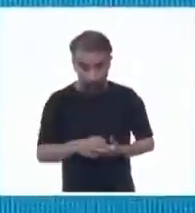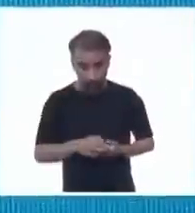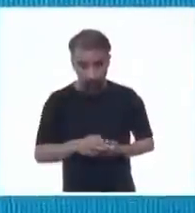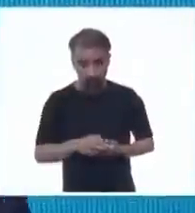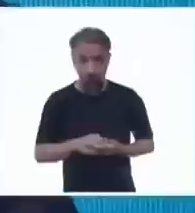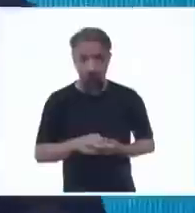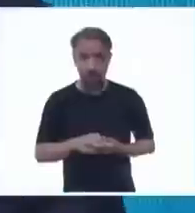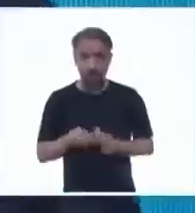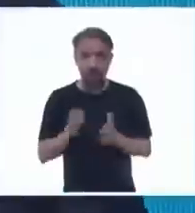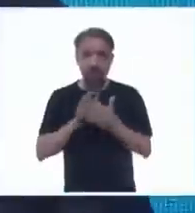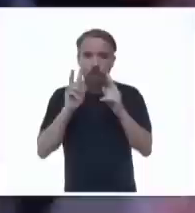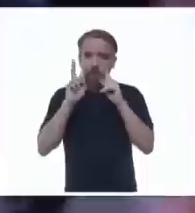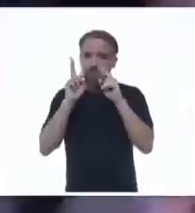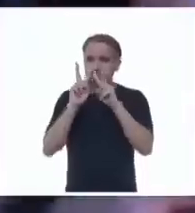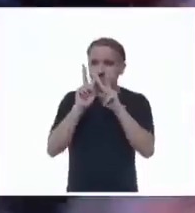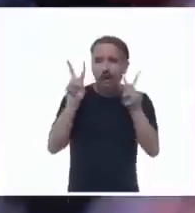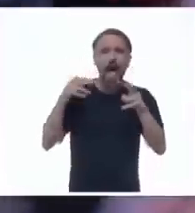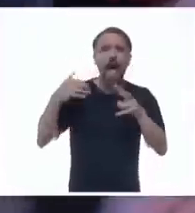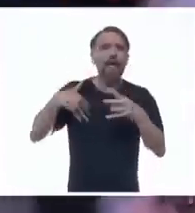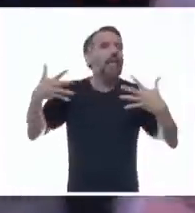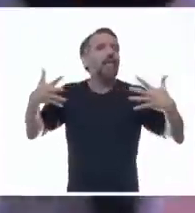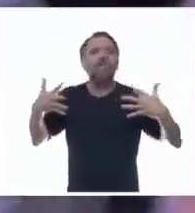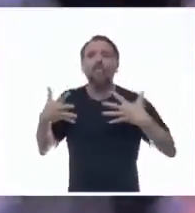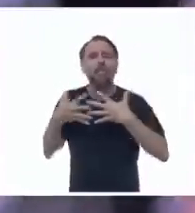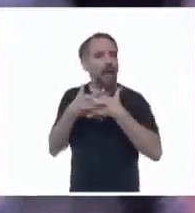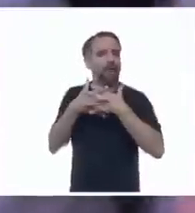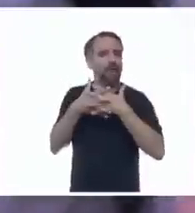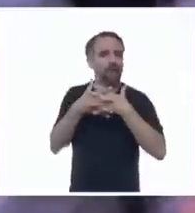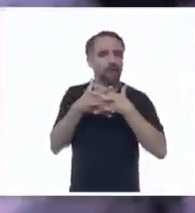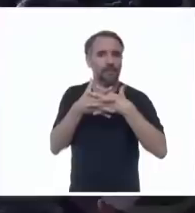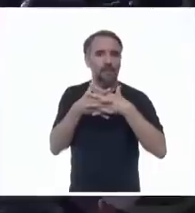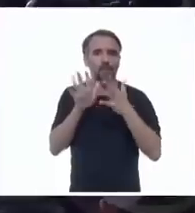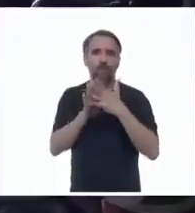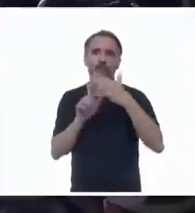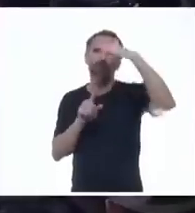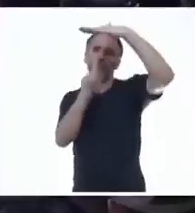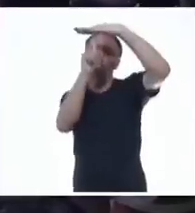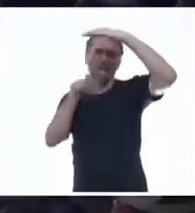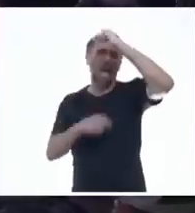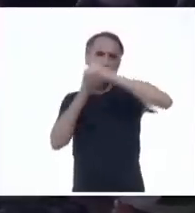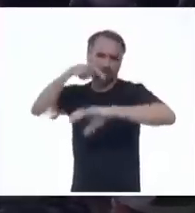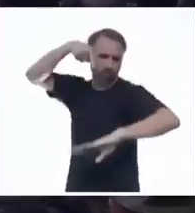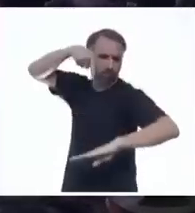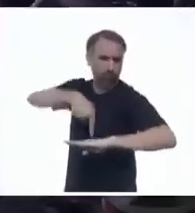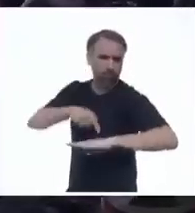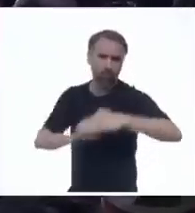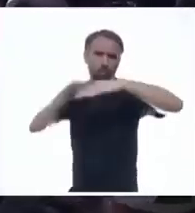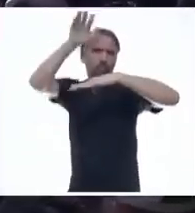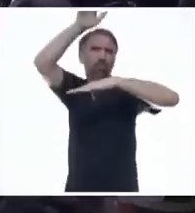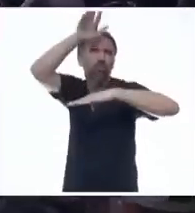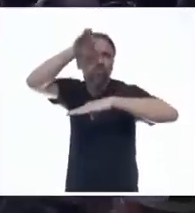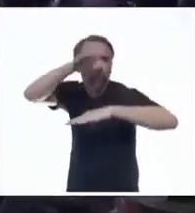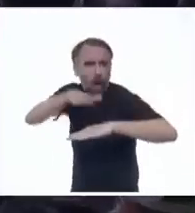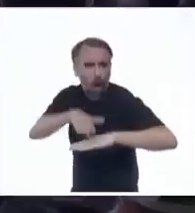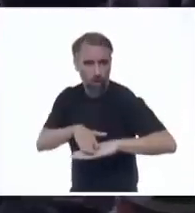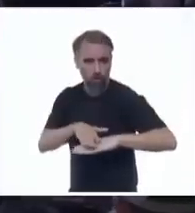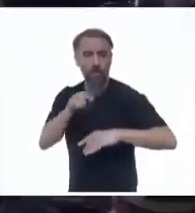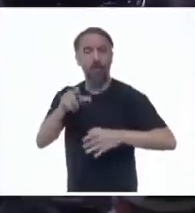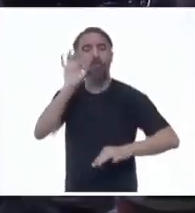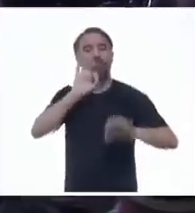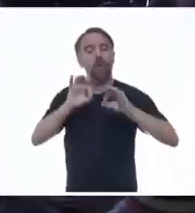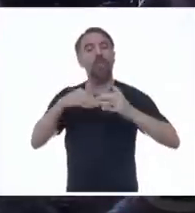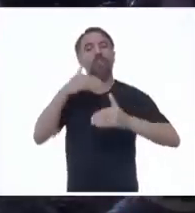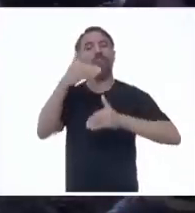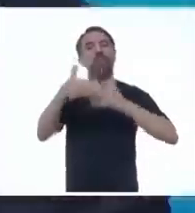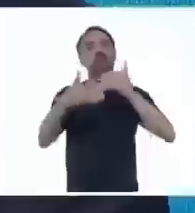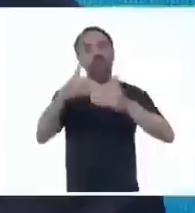mirando la Argentina de manera integral, desde la Quiaca a Tierra del Fuego, que el proyecto de desarrollo